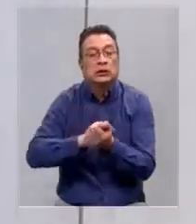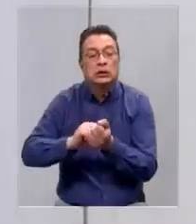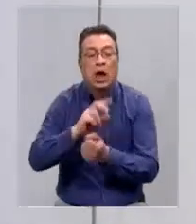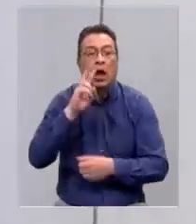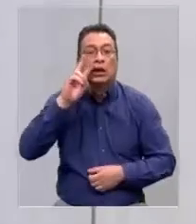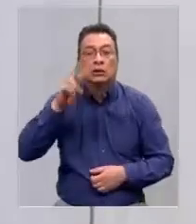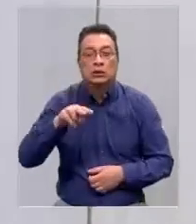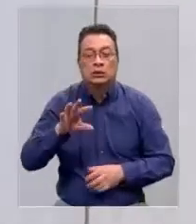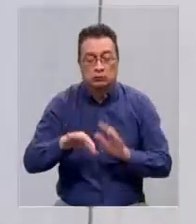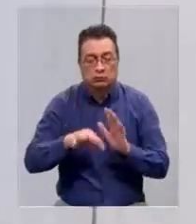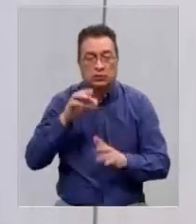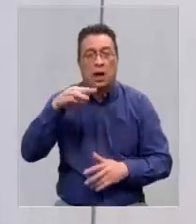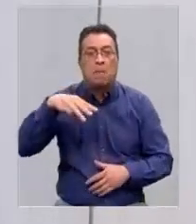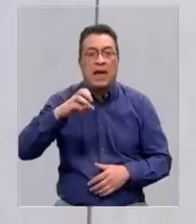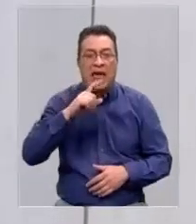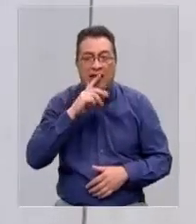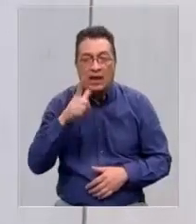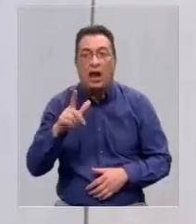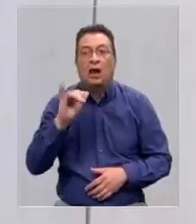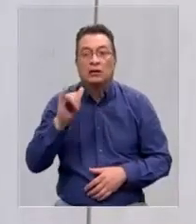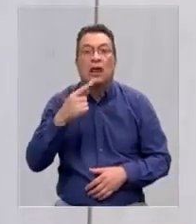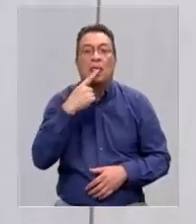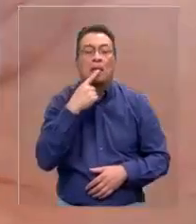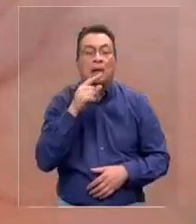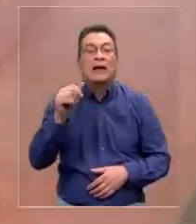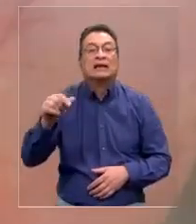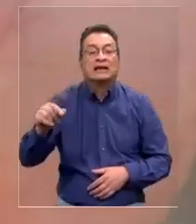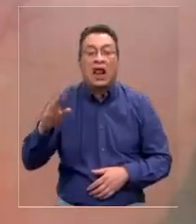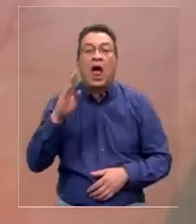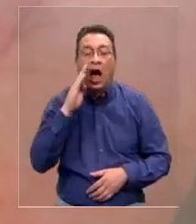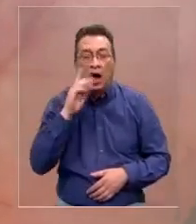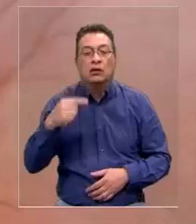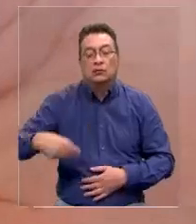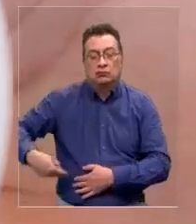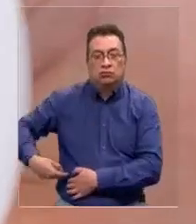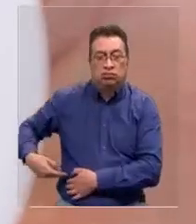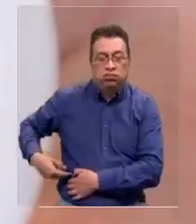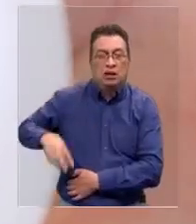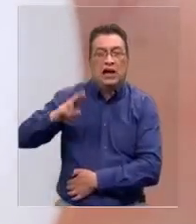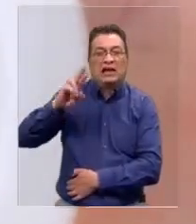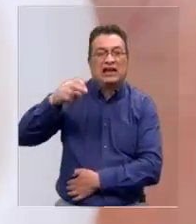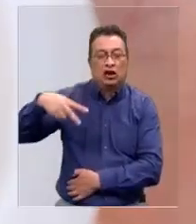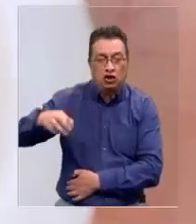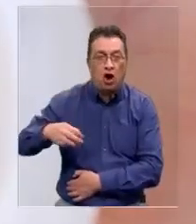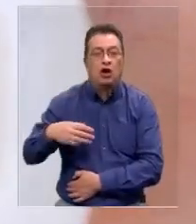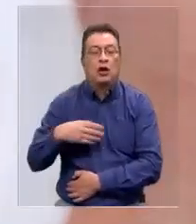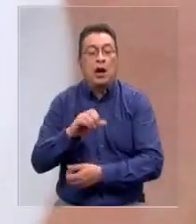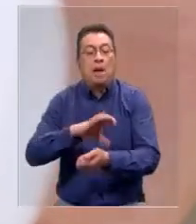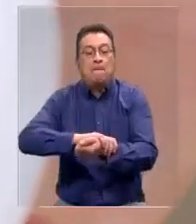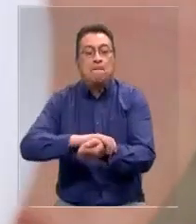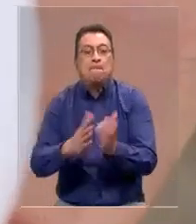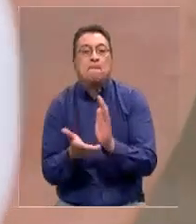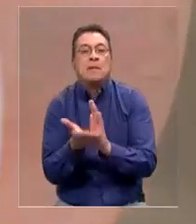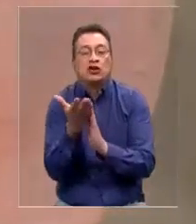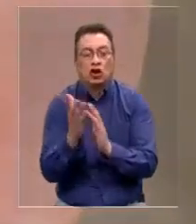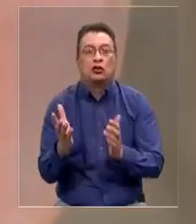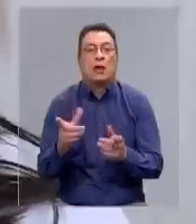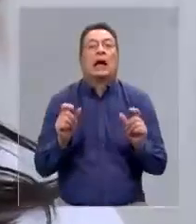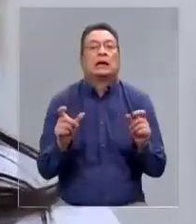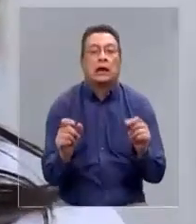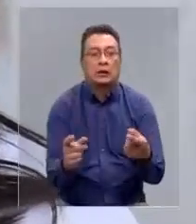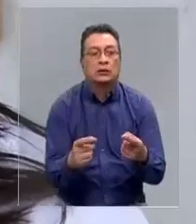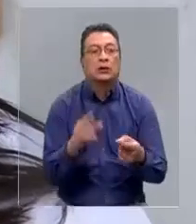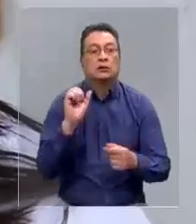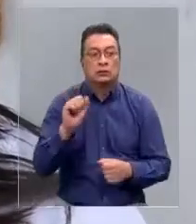y encontramos metales. Además está salina, eso quiere decir que tiene cálculo renal, hipertensión, cáncer. Pero dentro de los metales